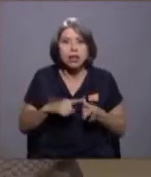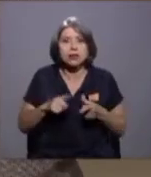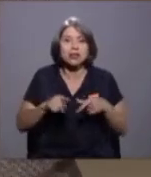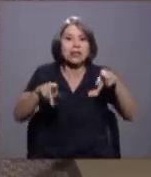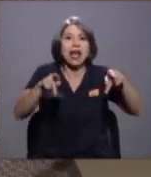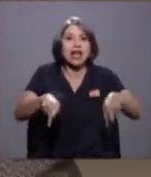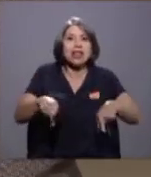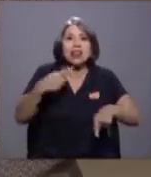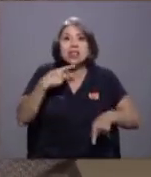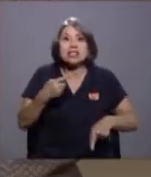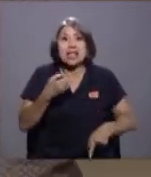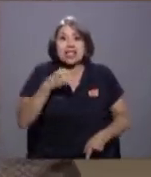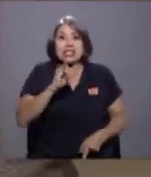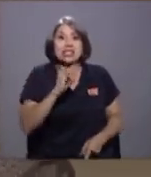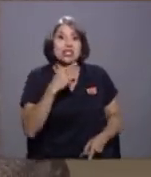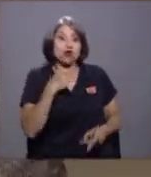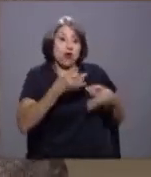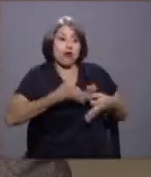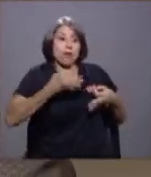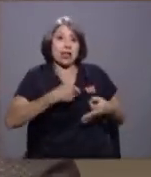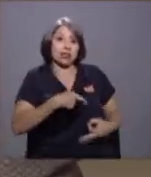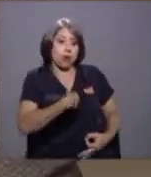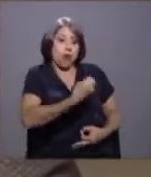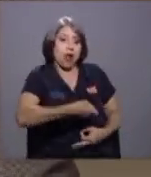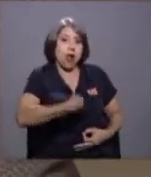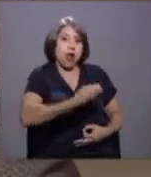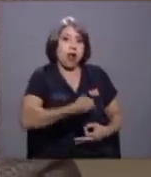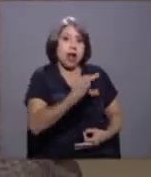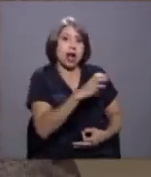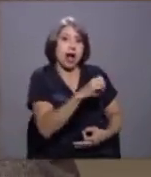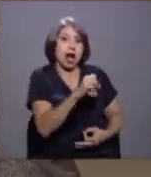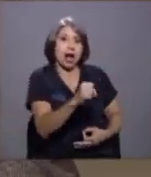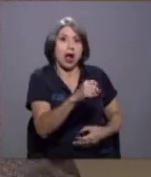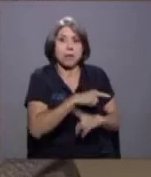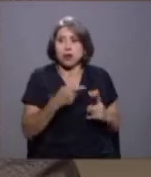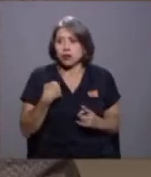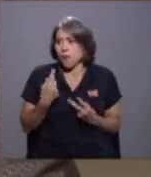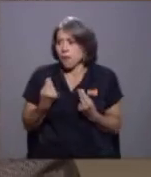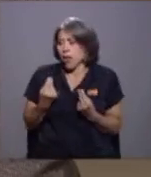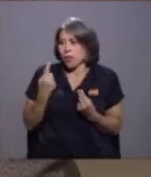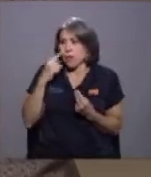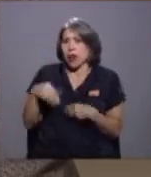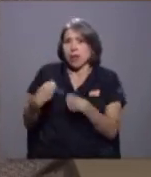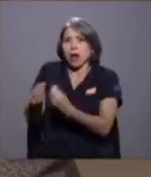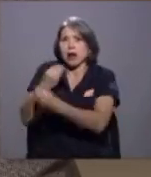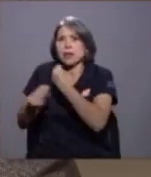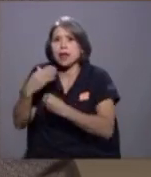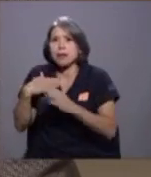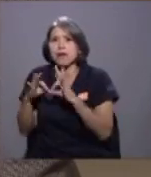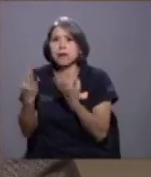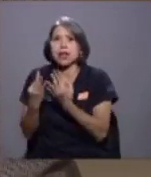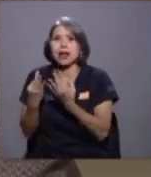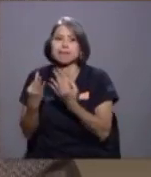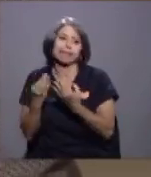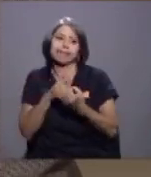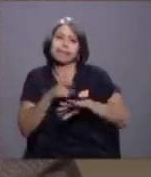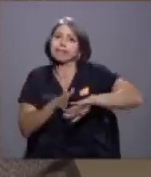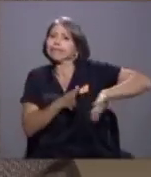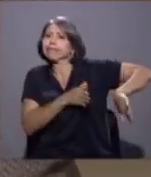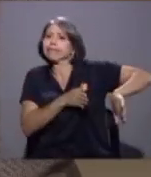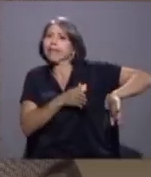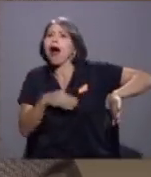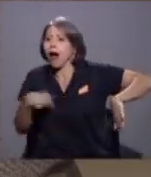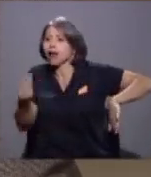costo de formalizarme es que no me quede plata para alimentar a mi familia, alimento a mi familia y el Estado debe ver qué hace, ¿verdad?